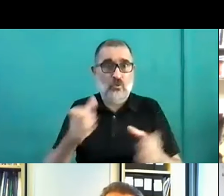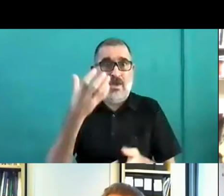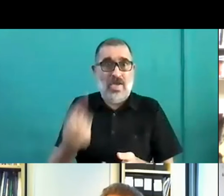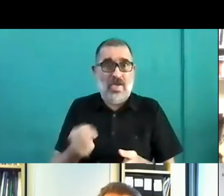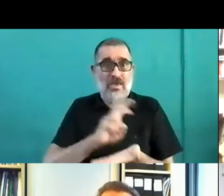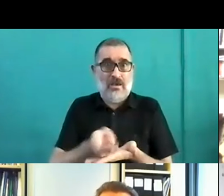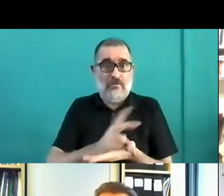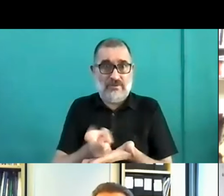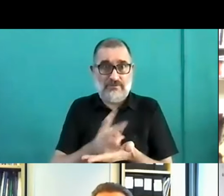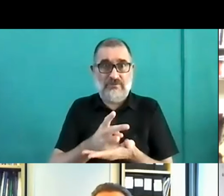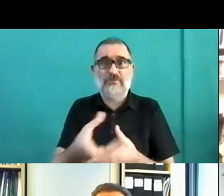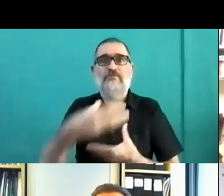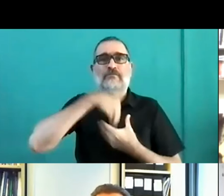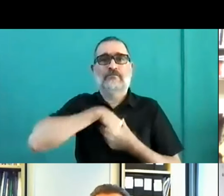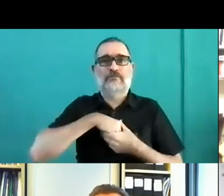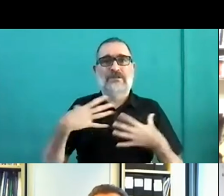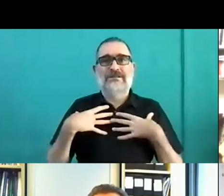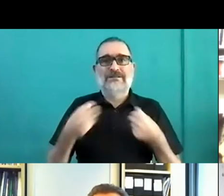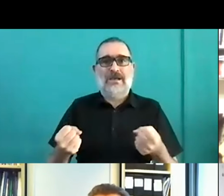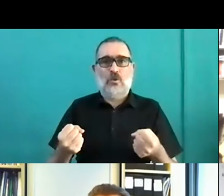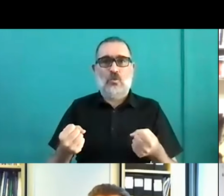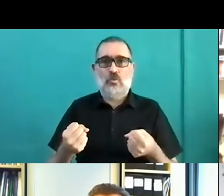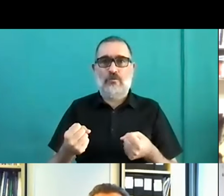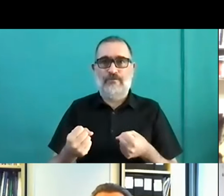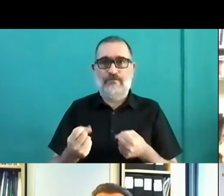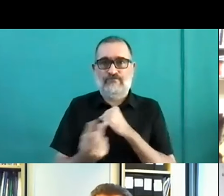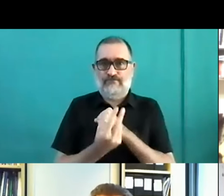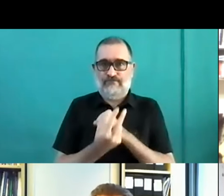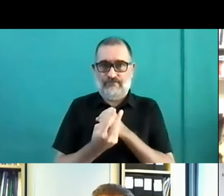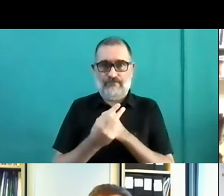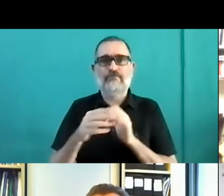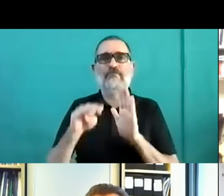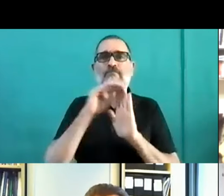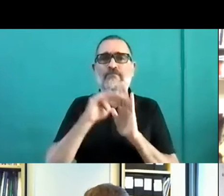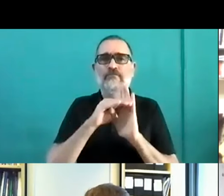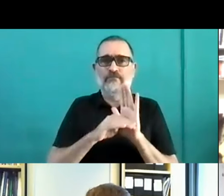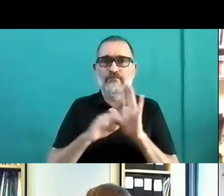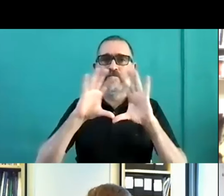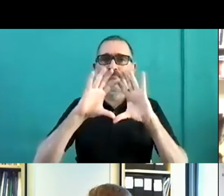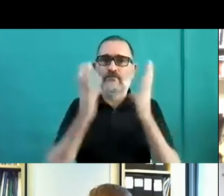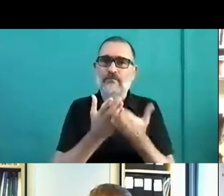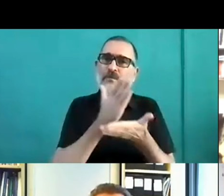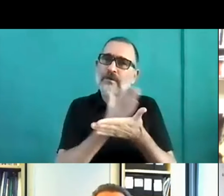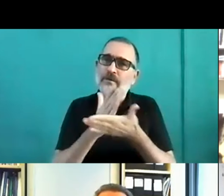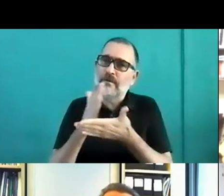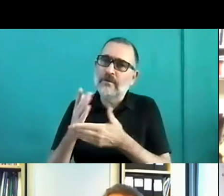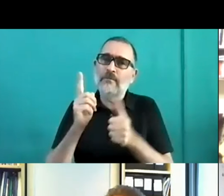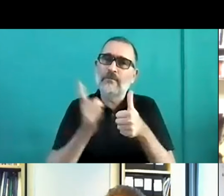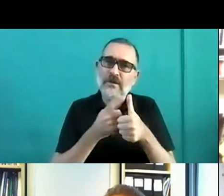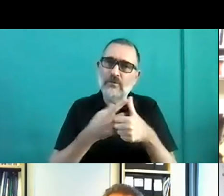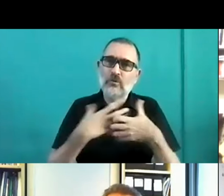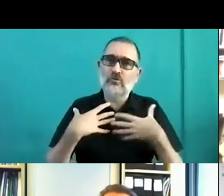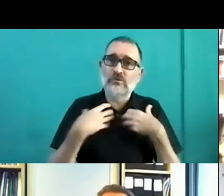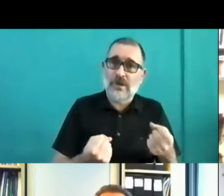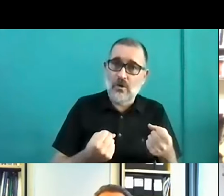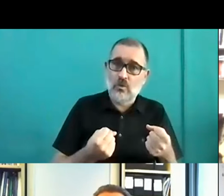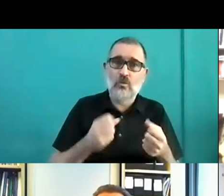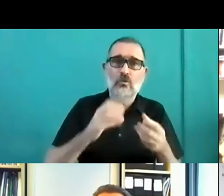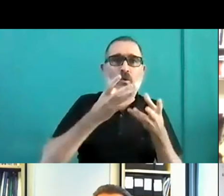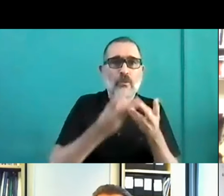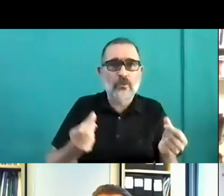Asegurar el acceso a los medicamentos antiepilépticos esenciales y otras formas de tratamiento. Mejorar la